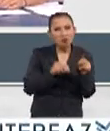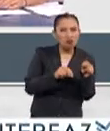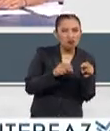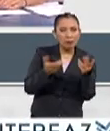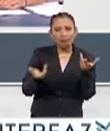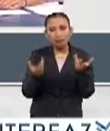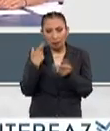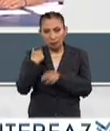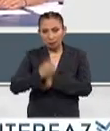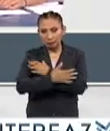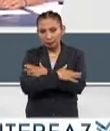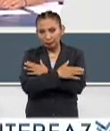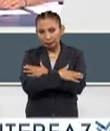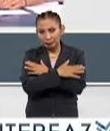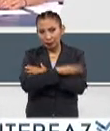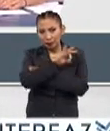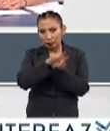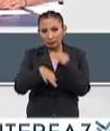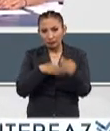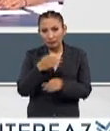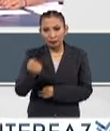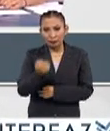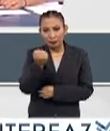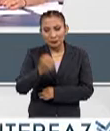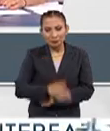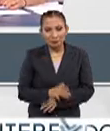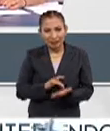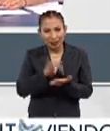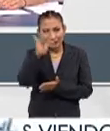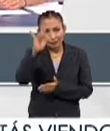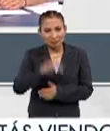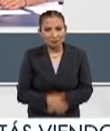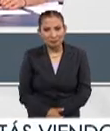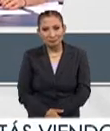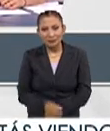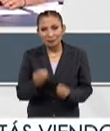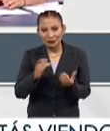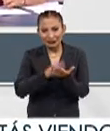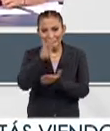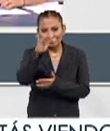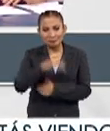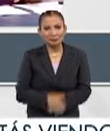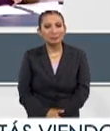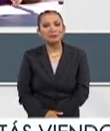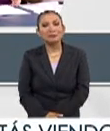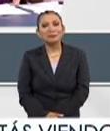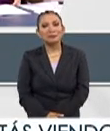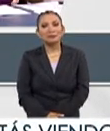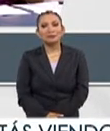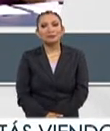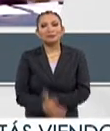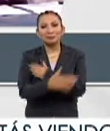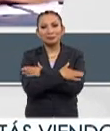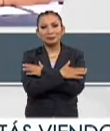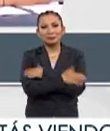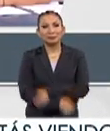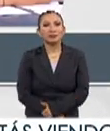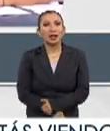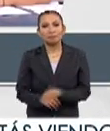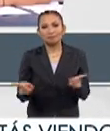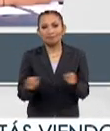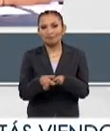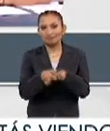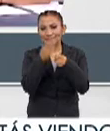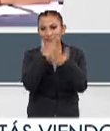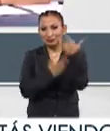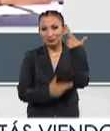animándose. Te mandamos un fuerte abrazo y todo el éxito. Gracias. Muchas gracias. Gracias. Gracias, un abrazo. Vamos a hacer una